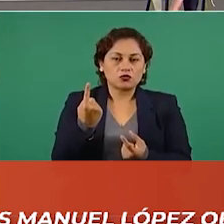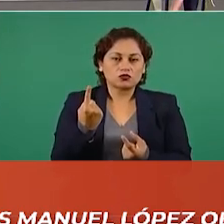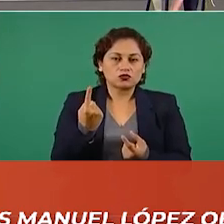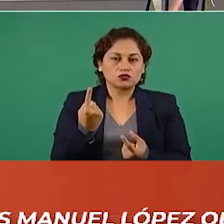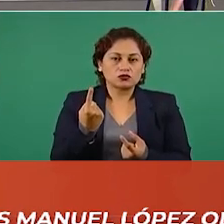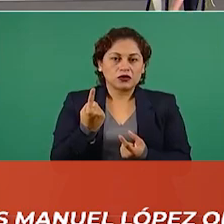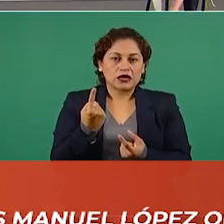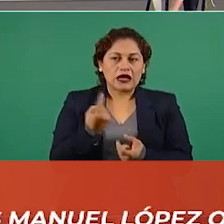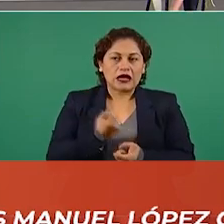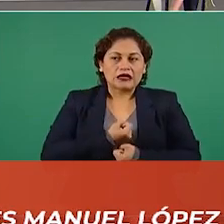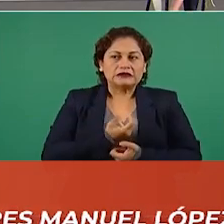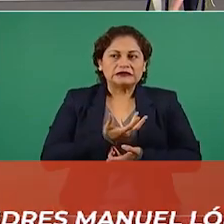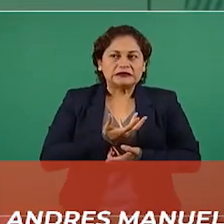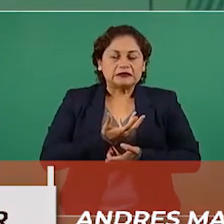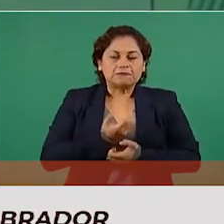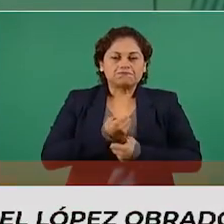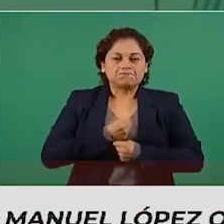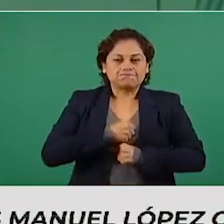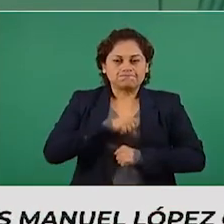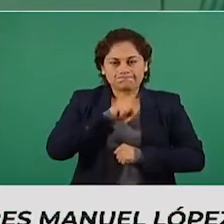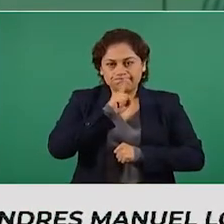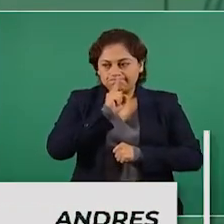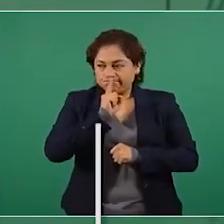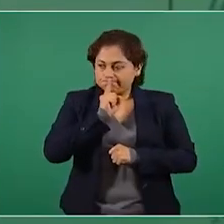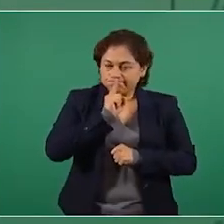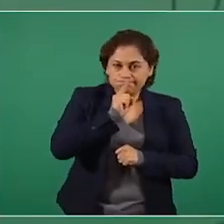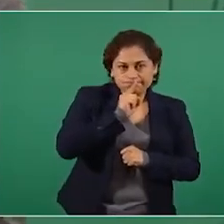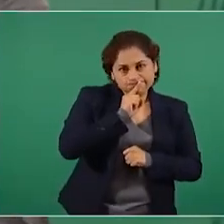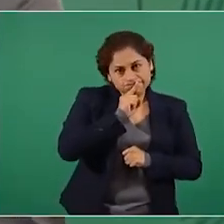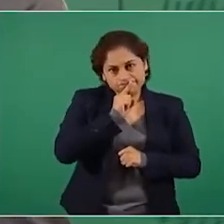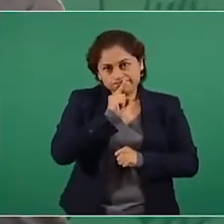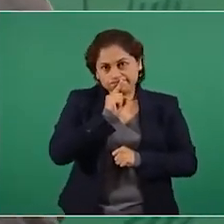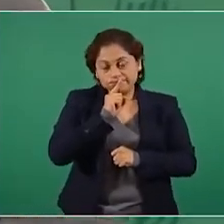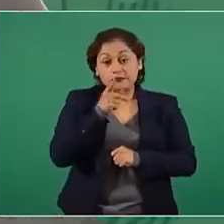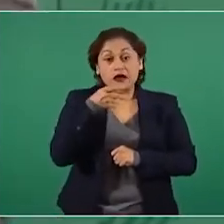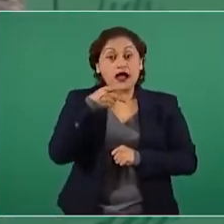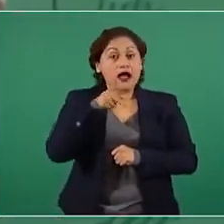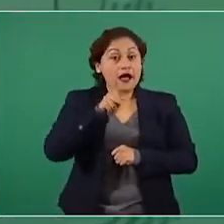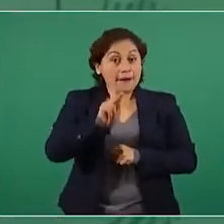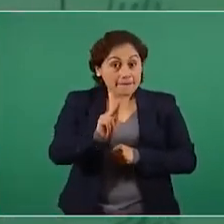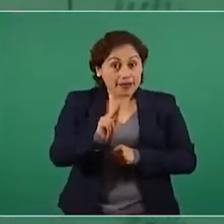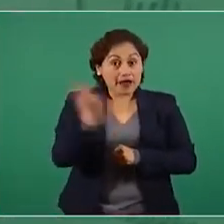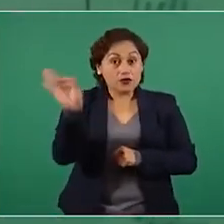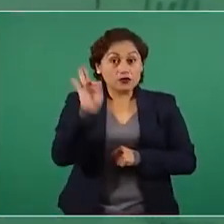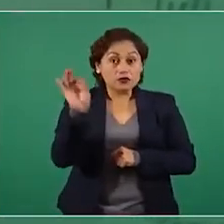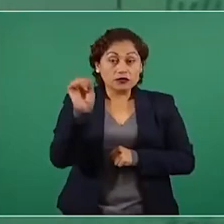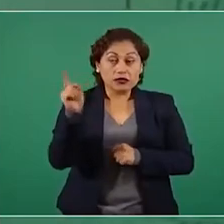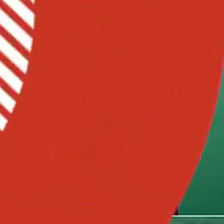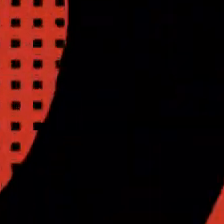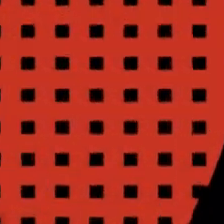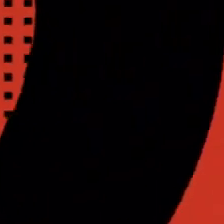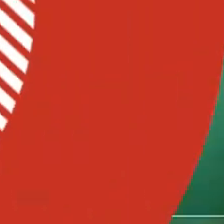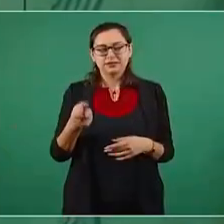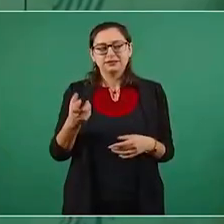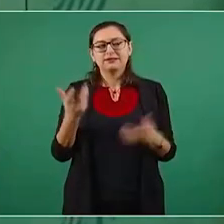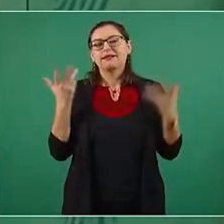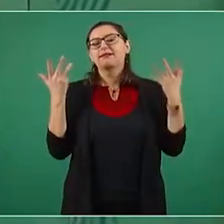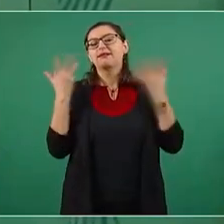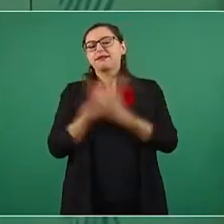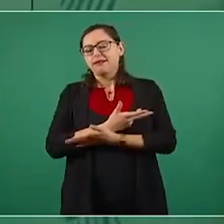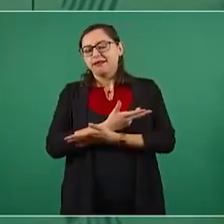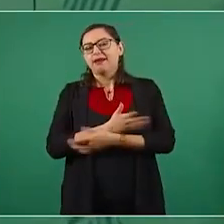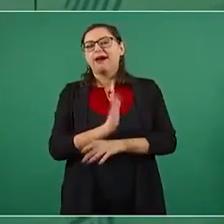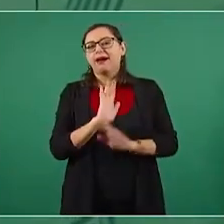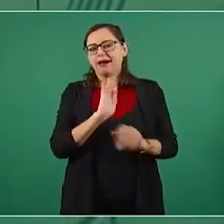no lo externan, pero a la primera les brota, les sale. Y